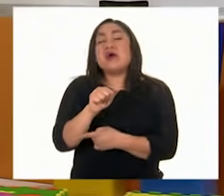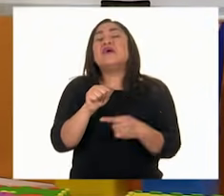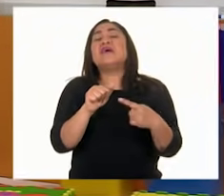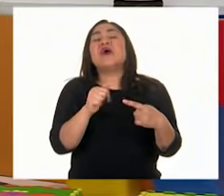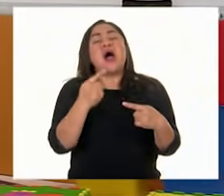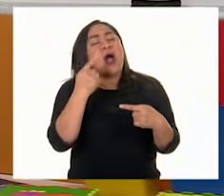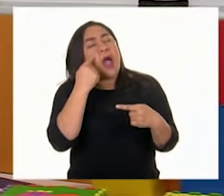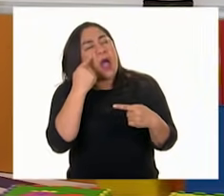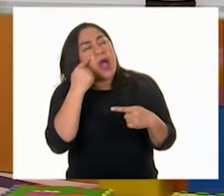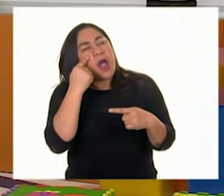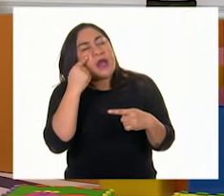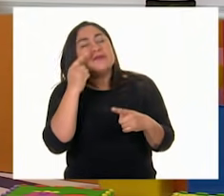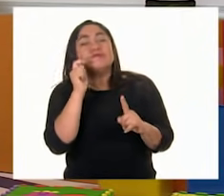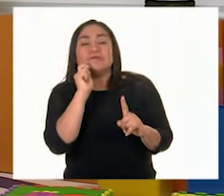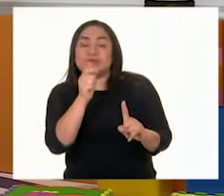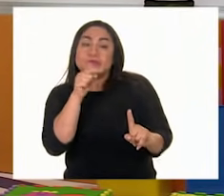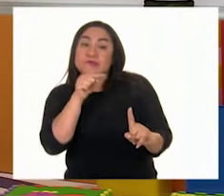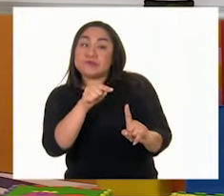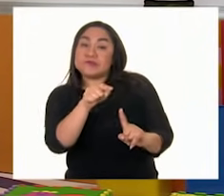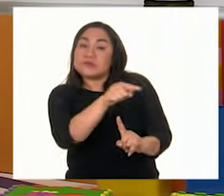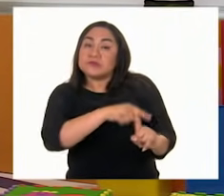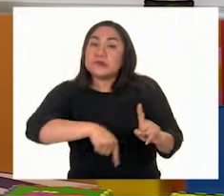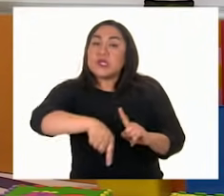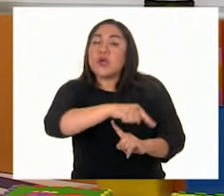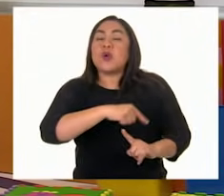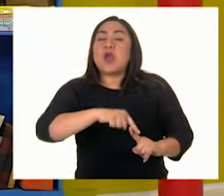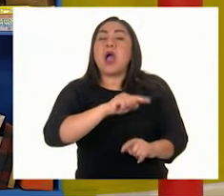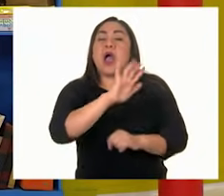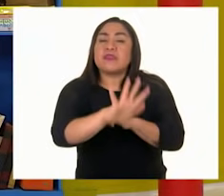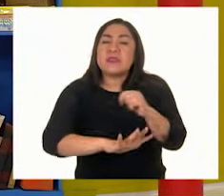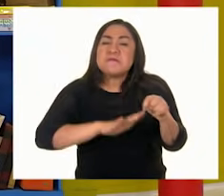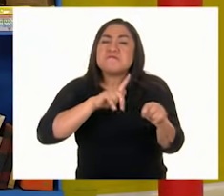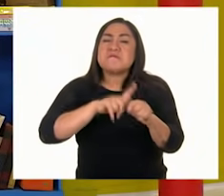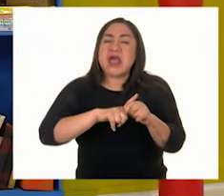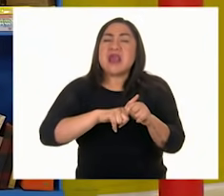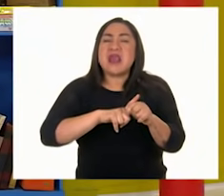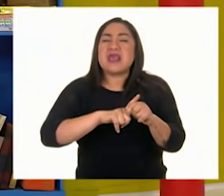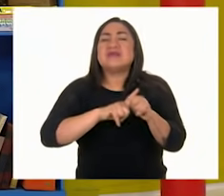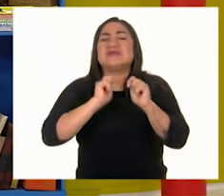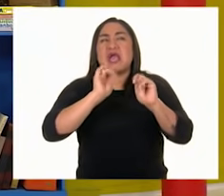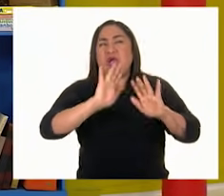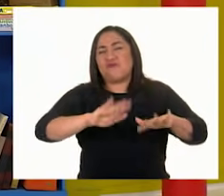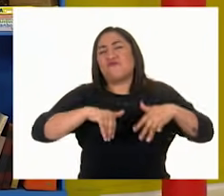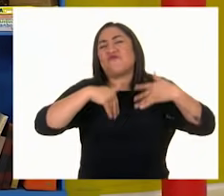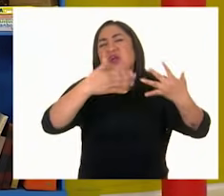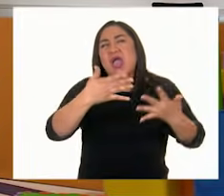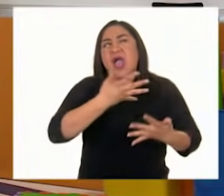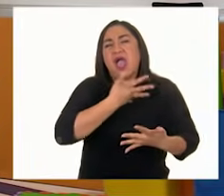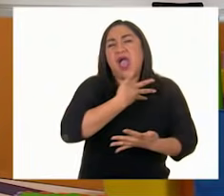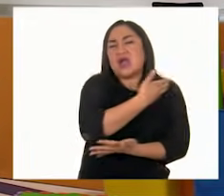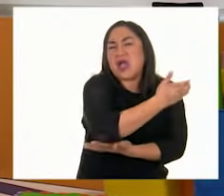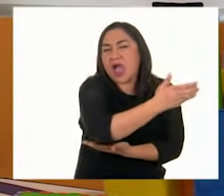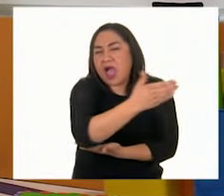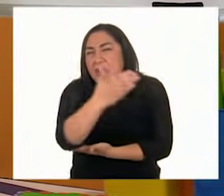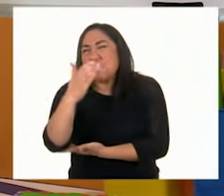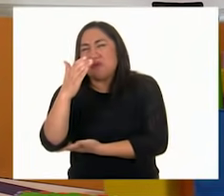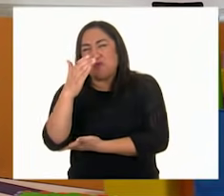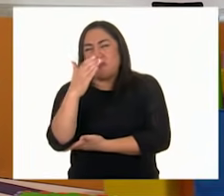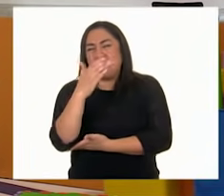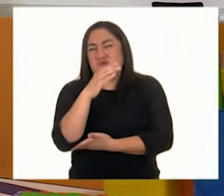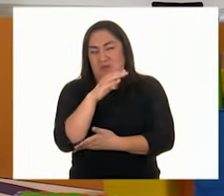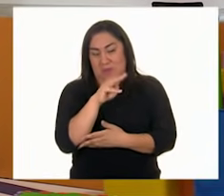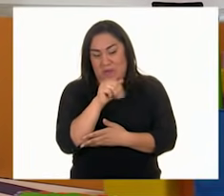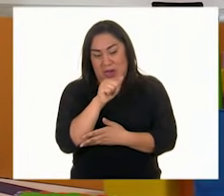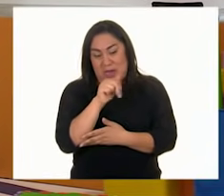regularmente se refiere a un grupo de animales que se encuentran en estado salvaje. Bueno, están en el campo, bueno, sí.